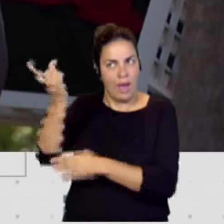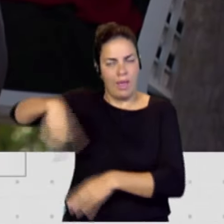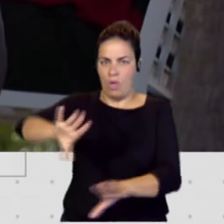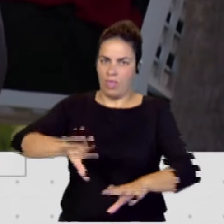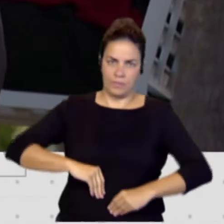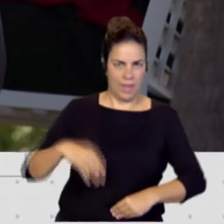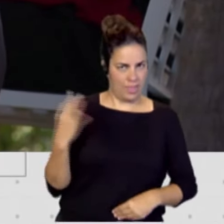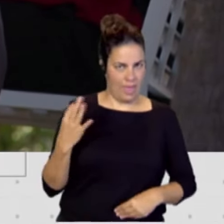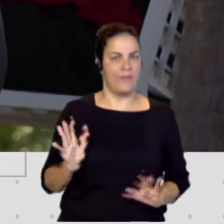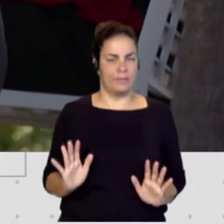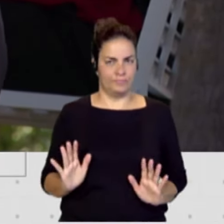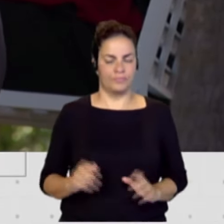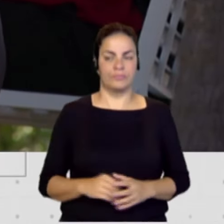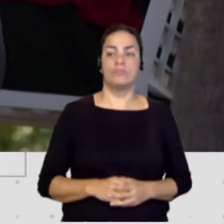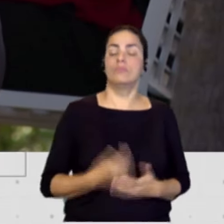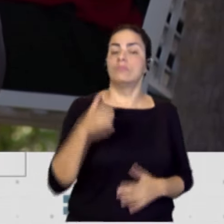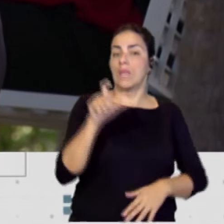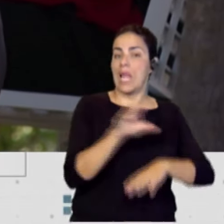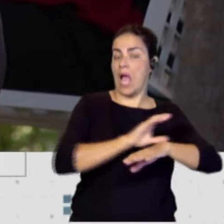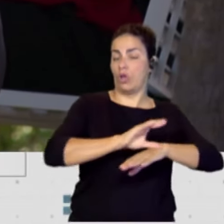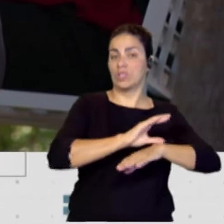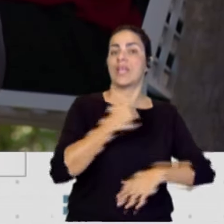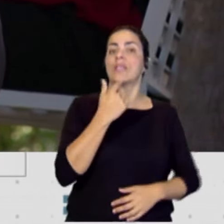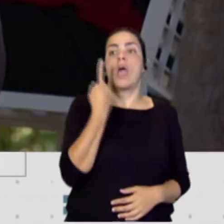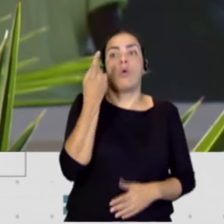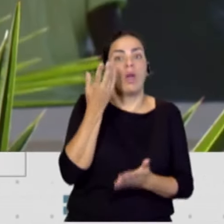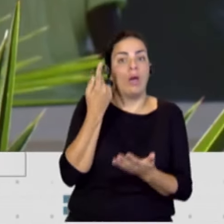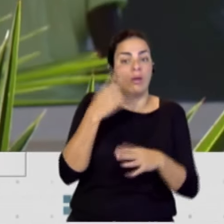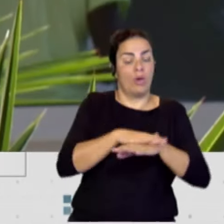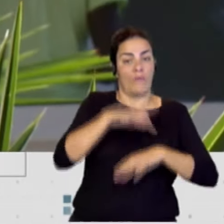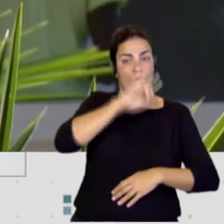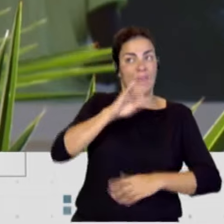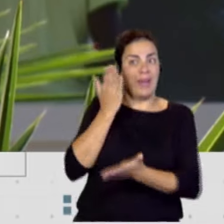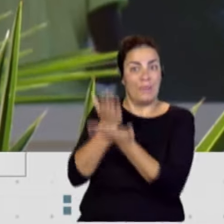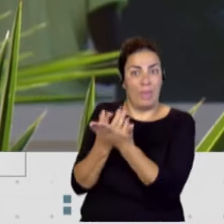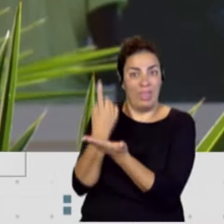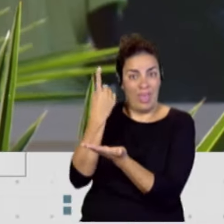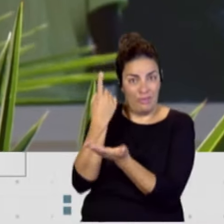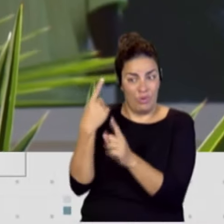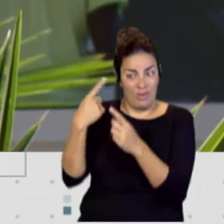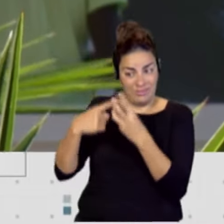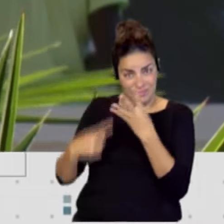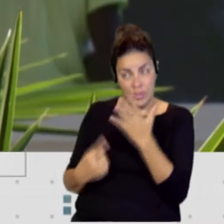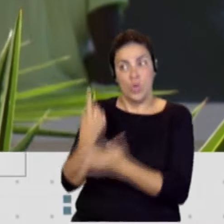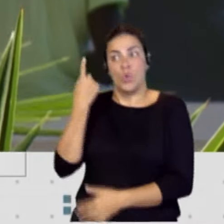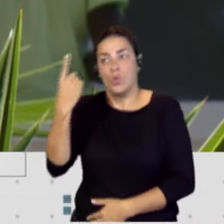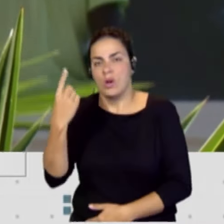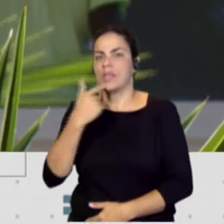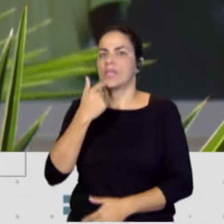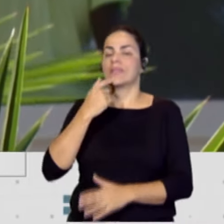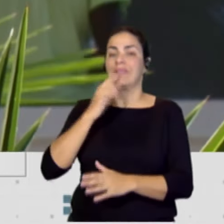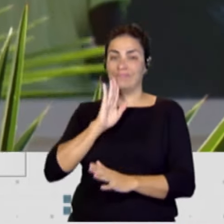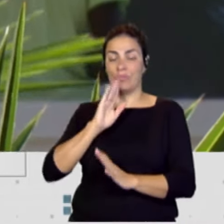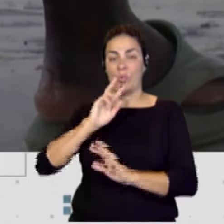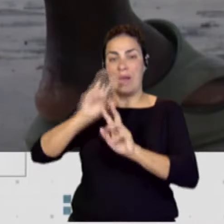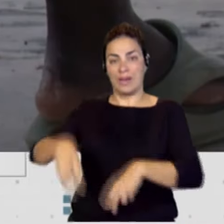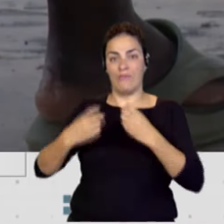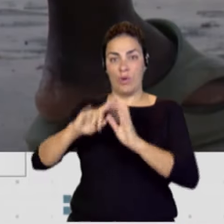Candelaria Delgado ha hablado de que una de las peticiones de las demandas que plantea el gobierno de Canarias es que esa reforma de la ley esas derivaciones